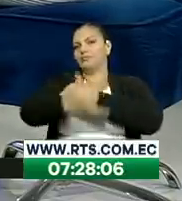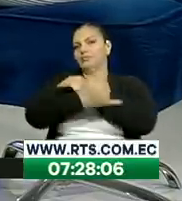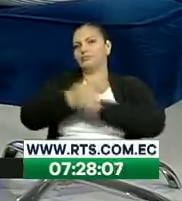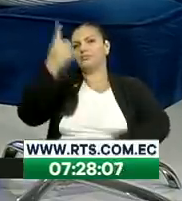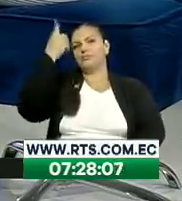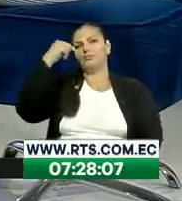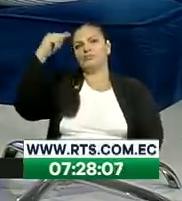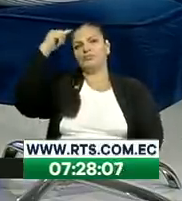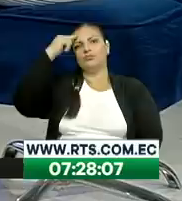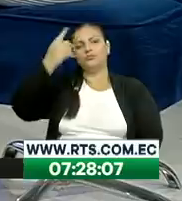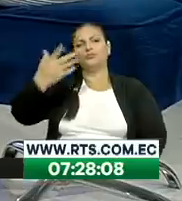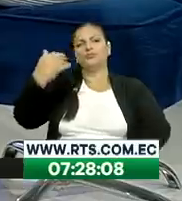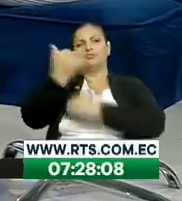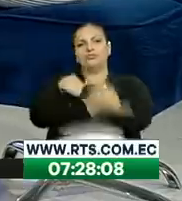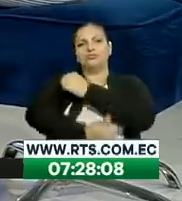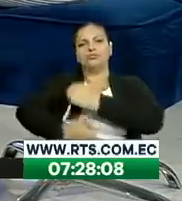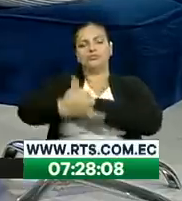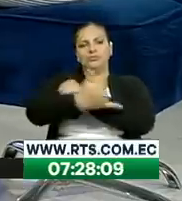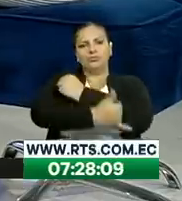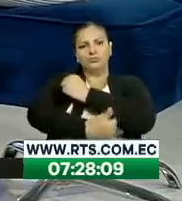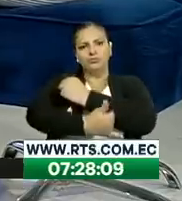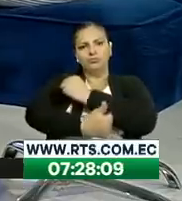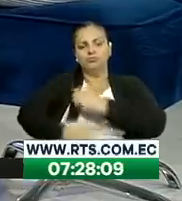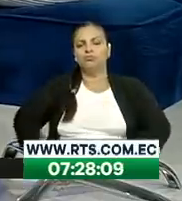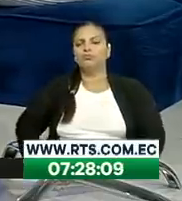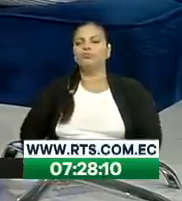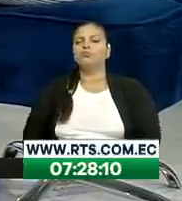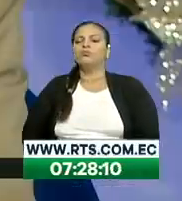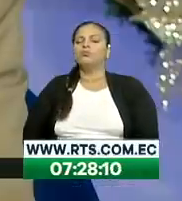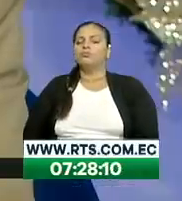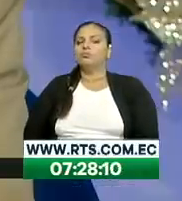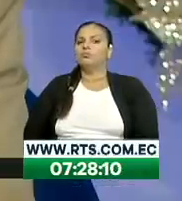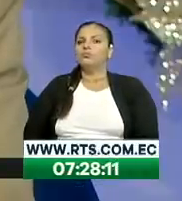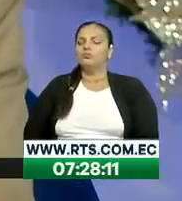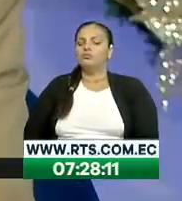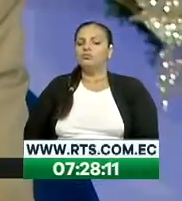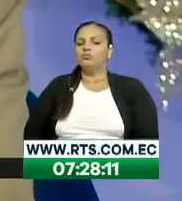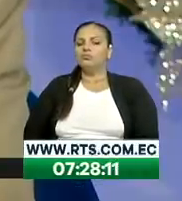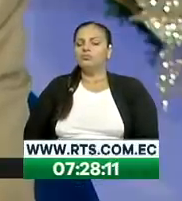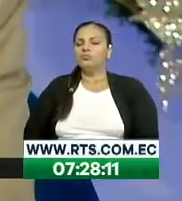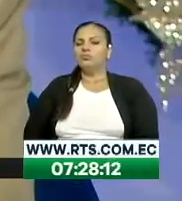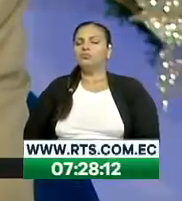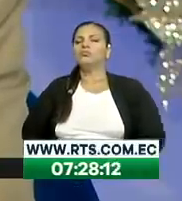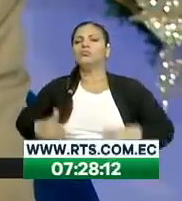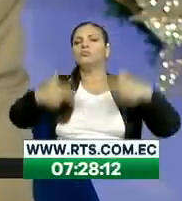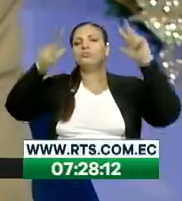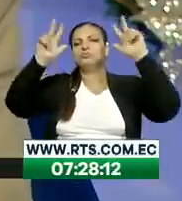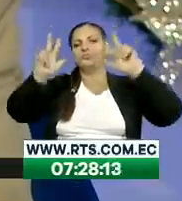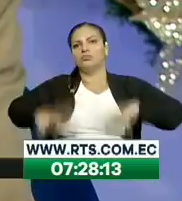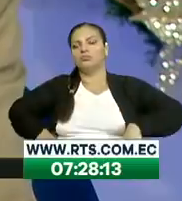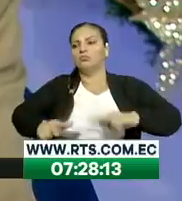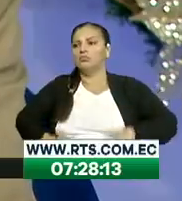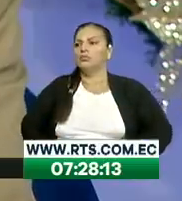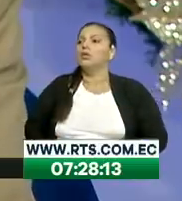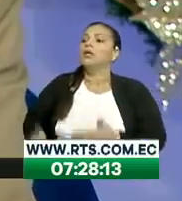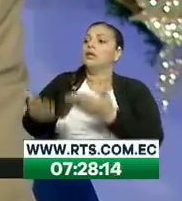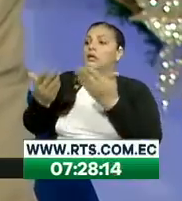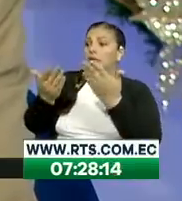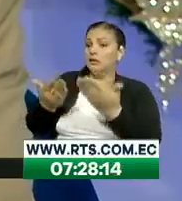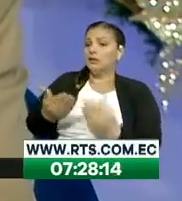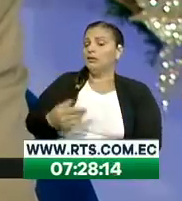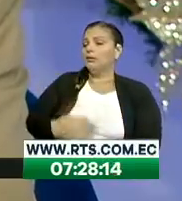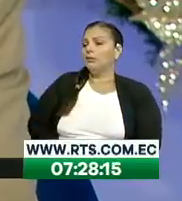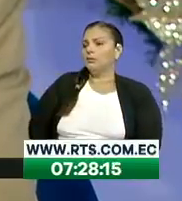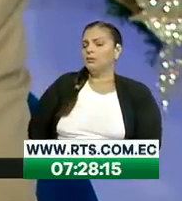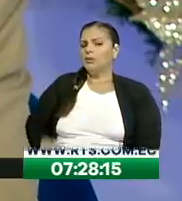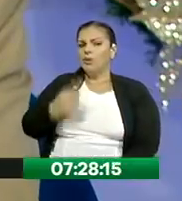es entregarse. Yo estoy de acuerdo en que el gobierno debería dar pasos en lo